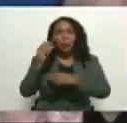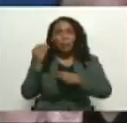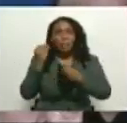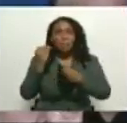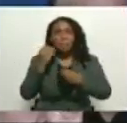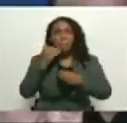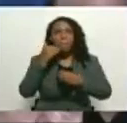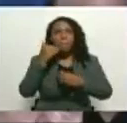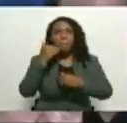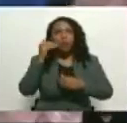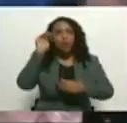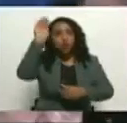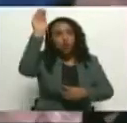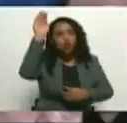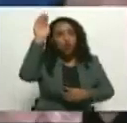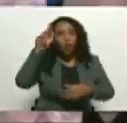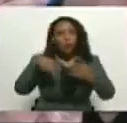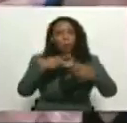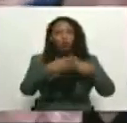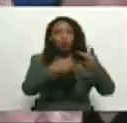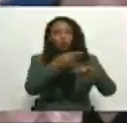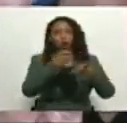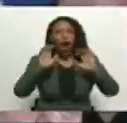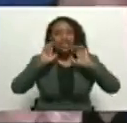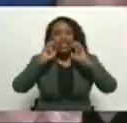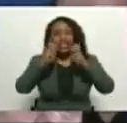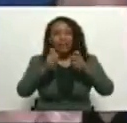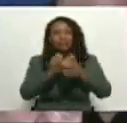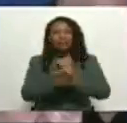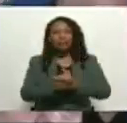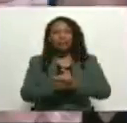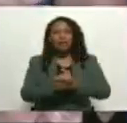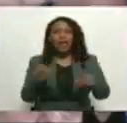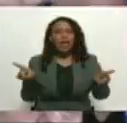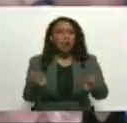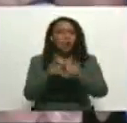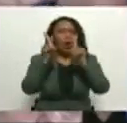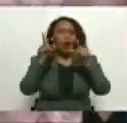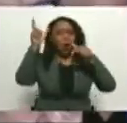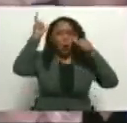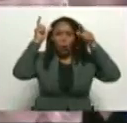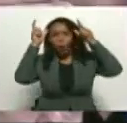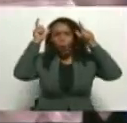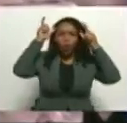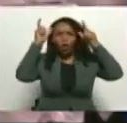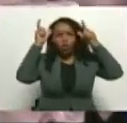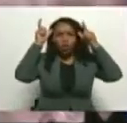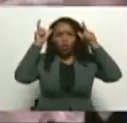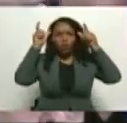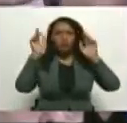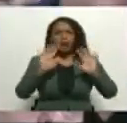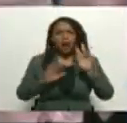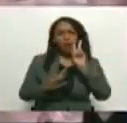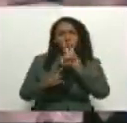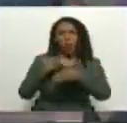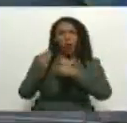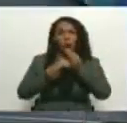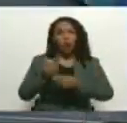años la producción del maíz. E igual que con el oso frontino, ya tenemos experiencia de, hemos visto como